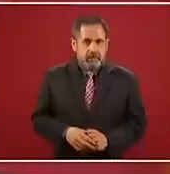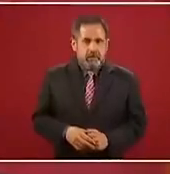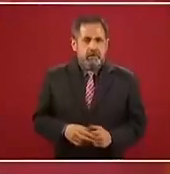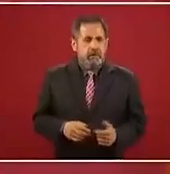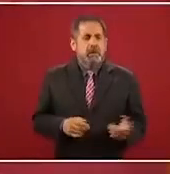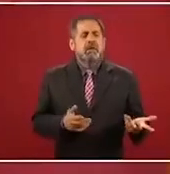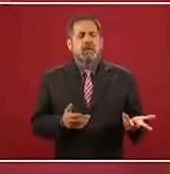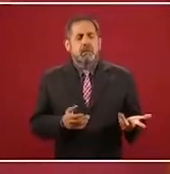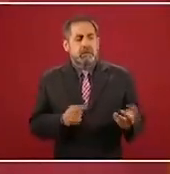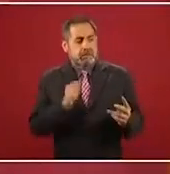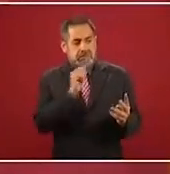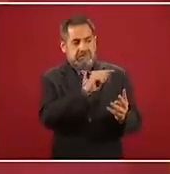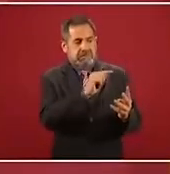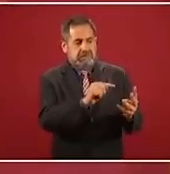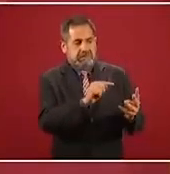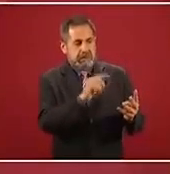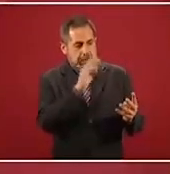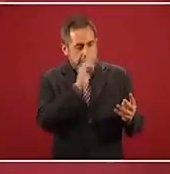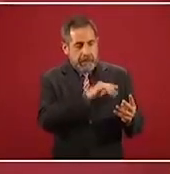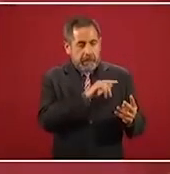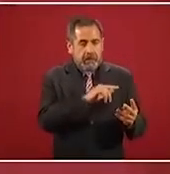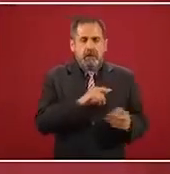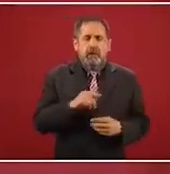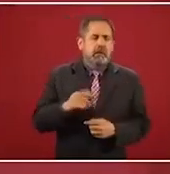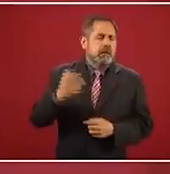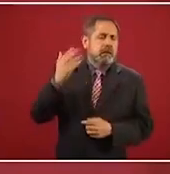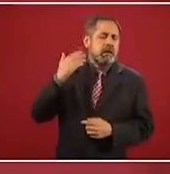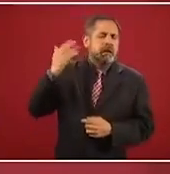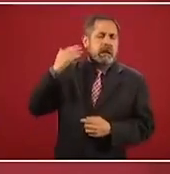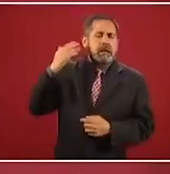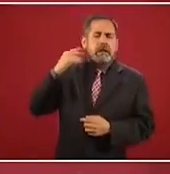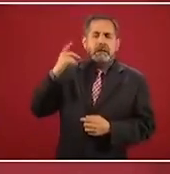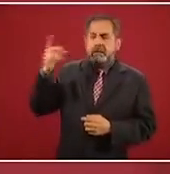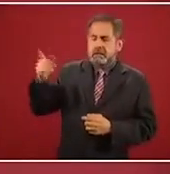¿cuándo en el país